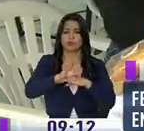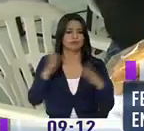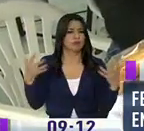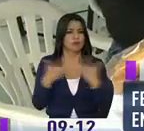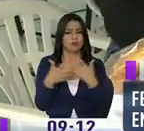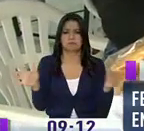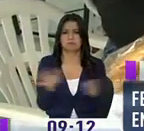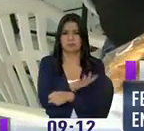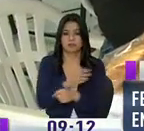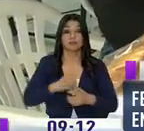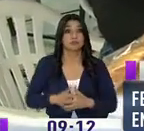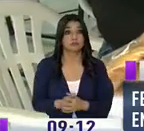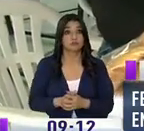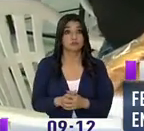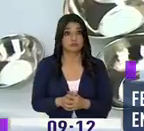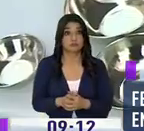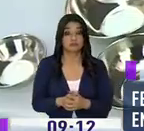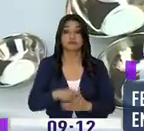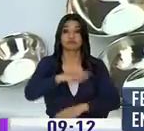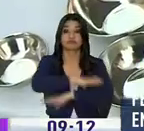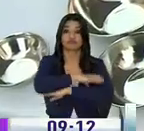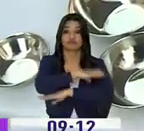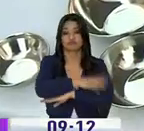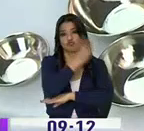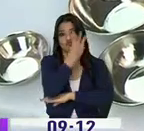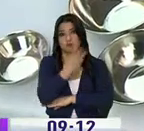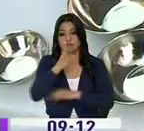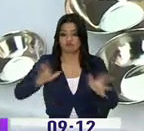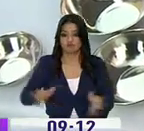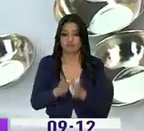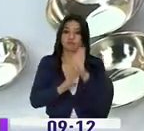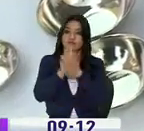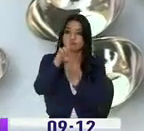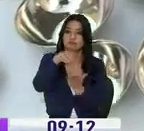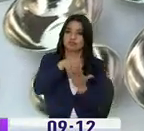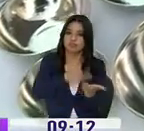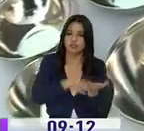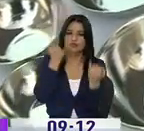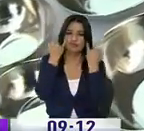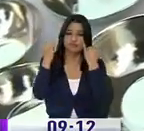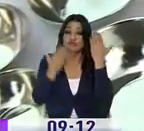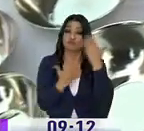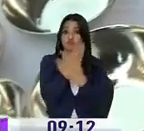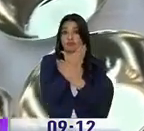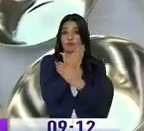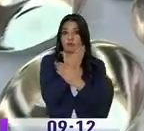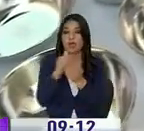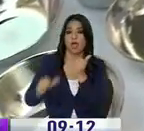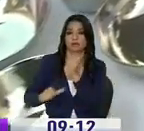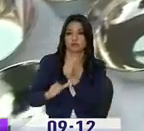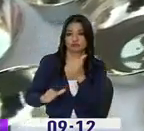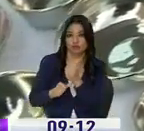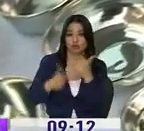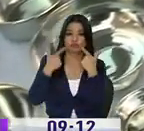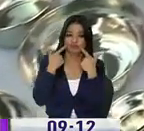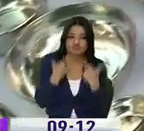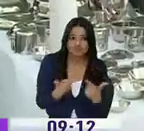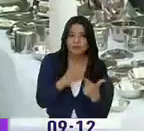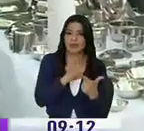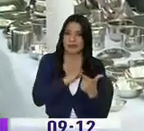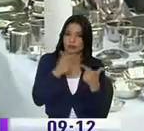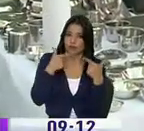integral. Mediante la plataforma MiproLab, fomenta el desarrollo de proyectos innovadores a través de asesoramiento y acompañamiento